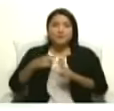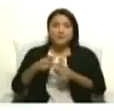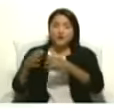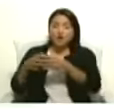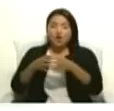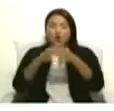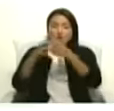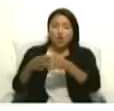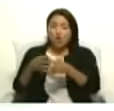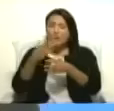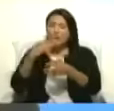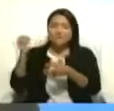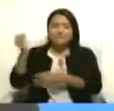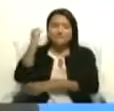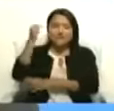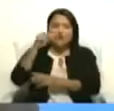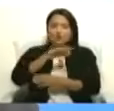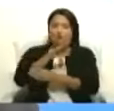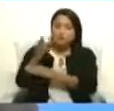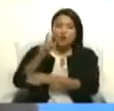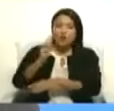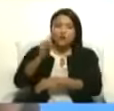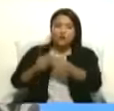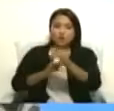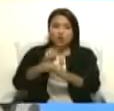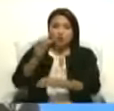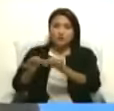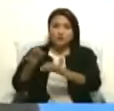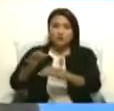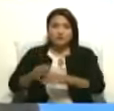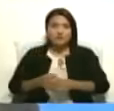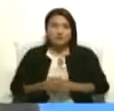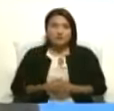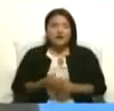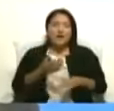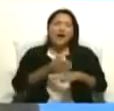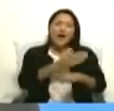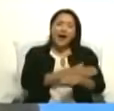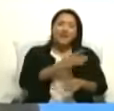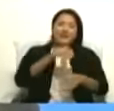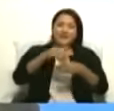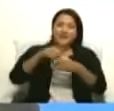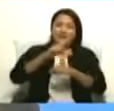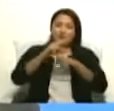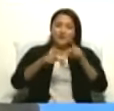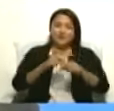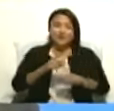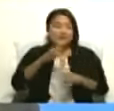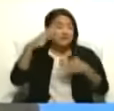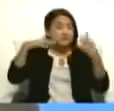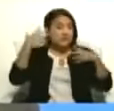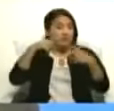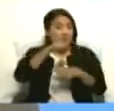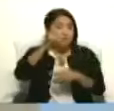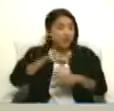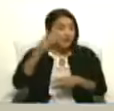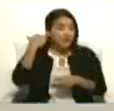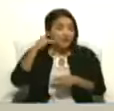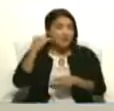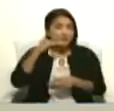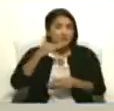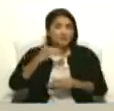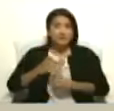la corte eso fue días antes del referendum desesperada pero este